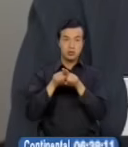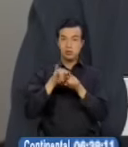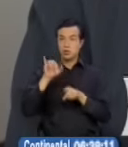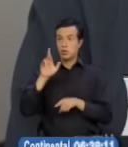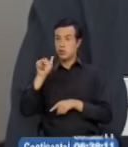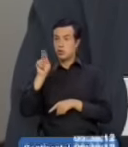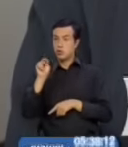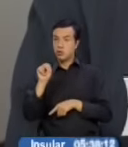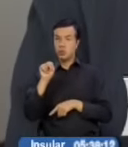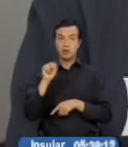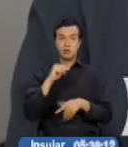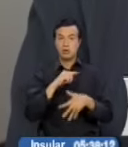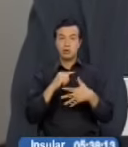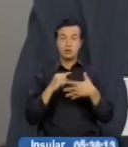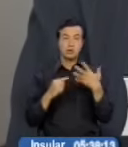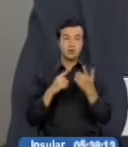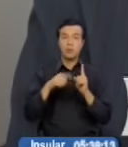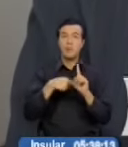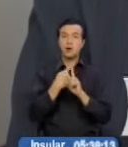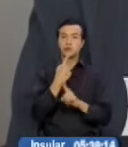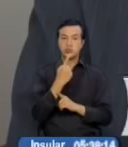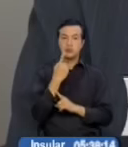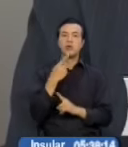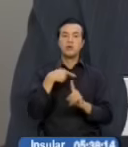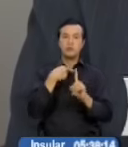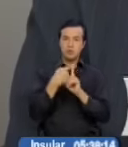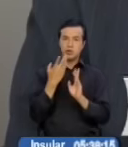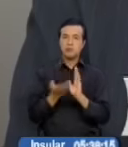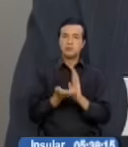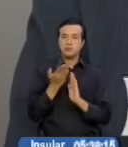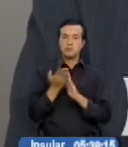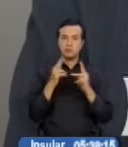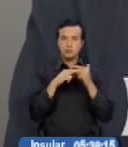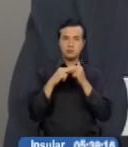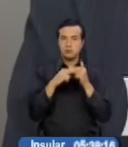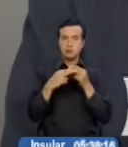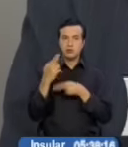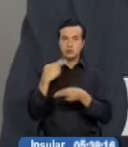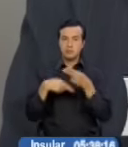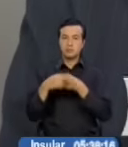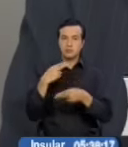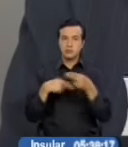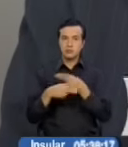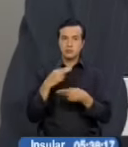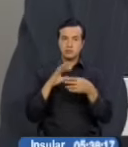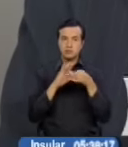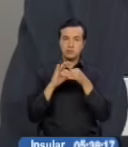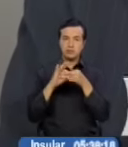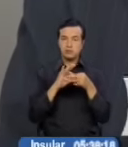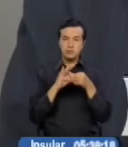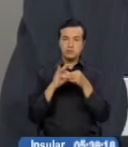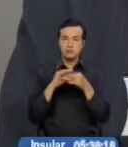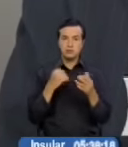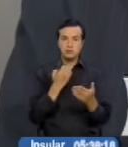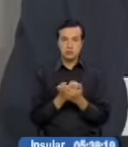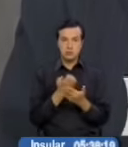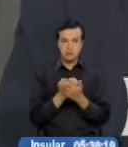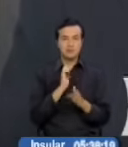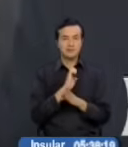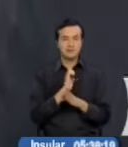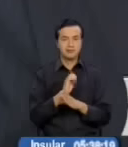Grupo 5+1, aumentar las relaciones comerciales y cooperaciones económicas con